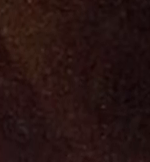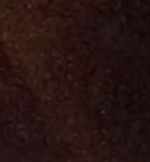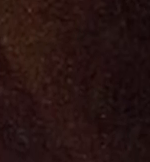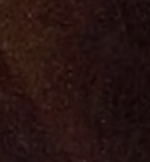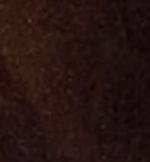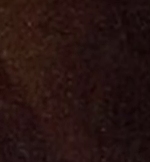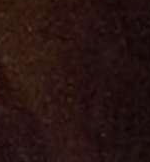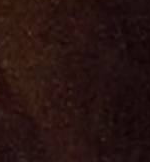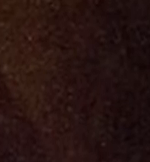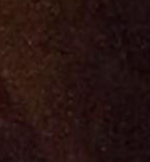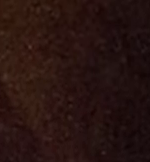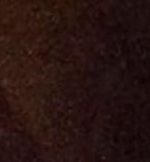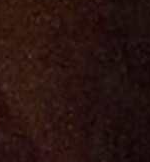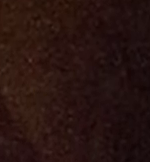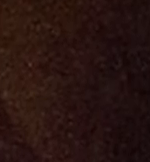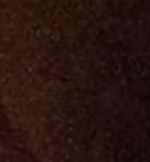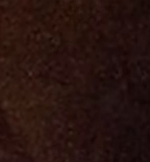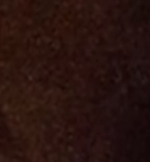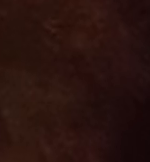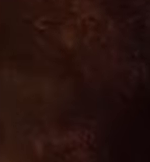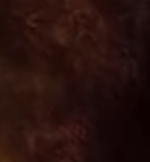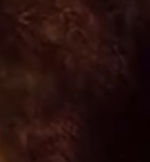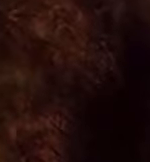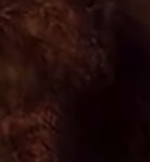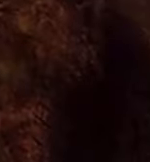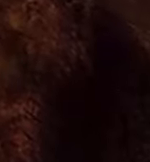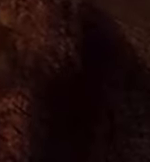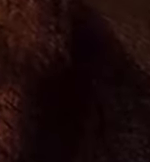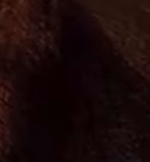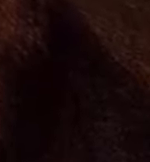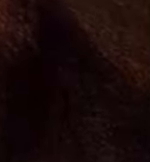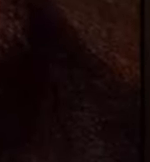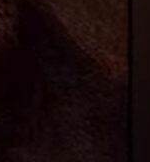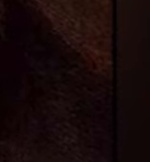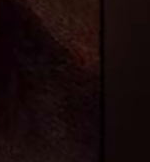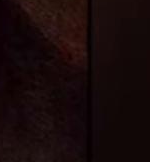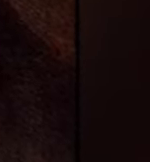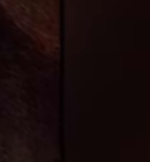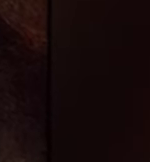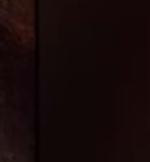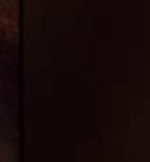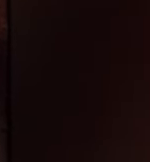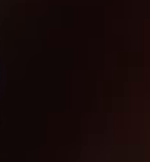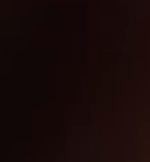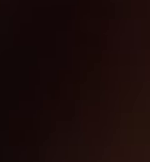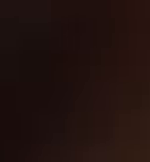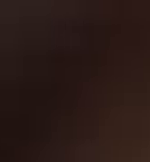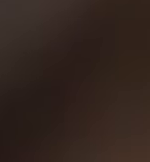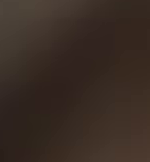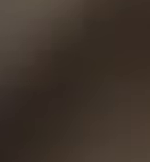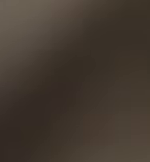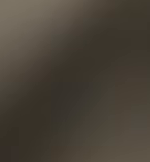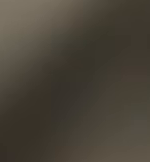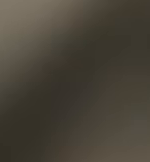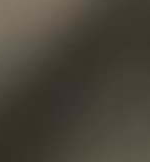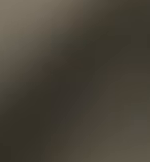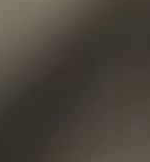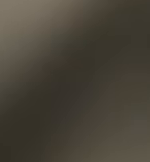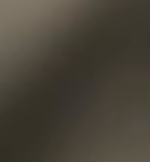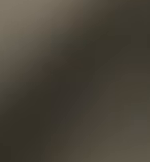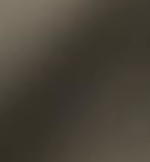ser el mejor pintor del mundo. A pesar de sus éxitos, Rembrandt pasó sus últimos años de vida inmerso en la melancolía y ahogado por